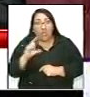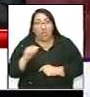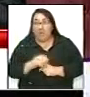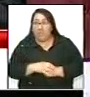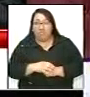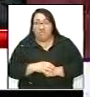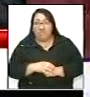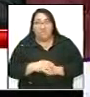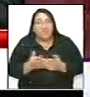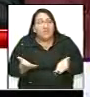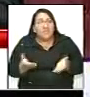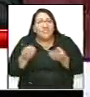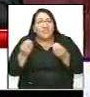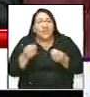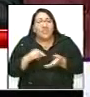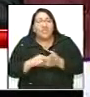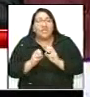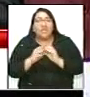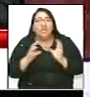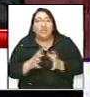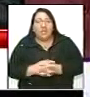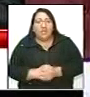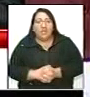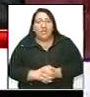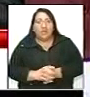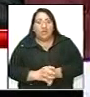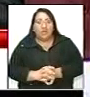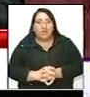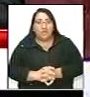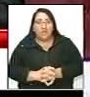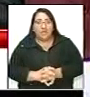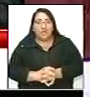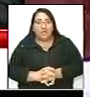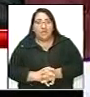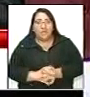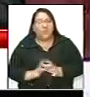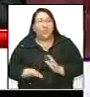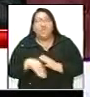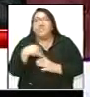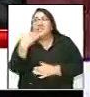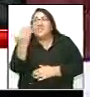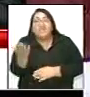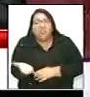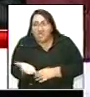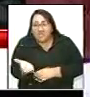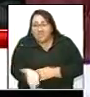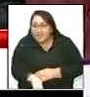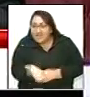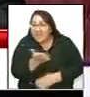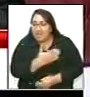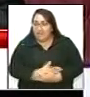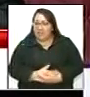cierto? Porque es obvio que no, pero es obvio que no ex post, señores congresistas.